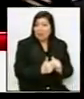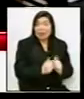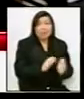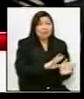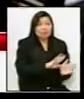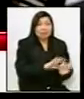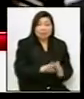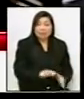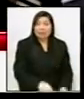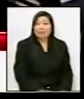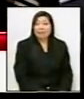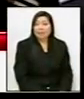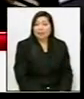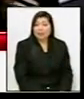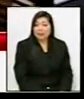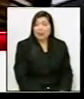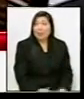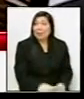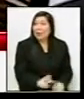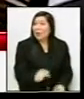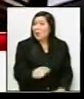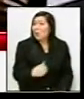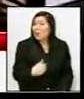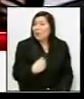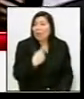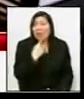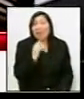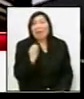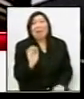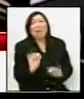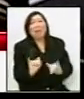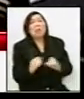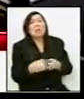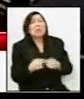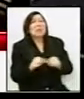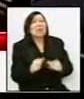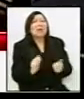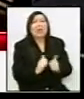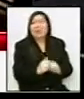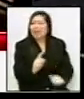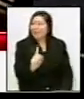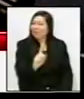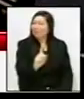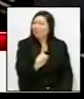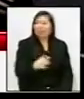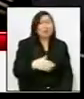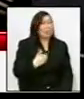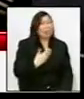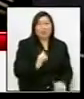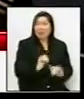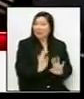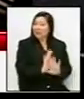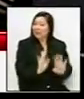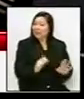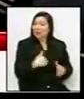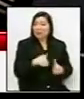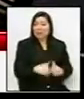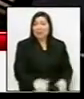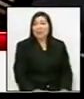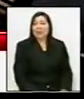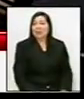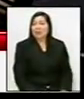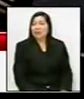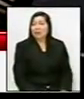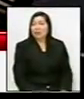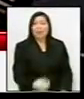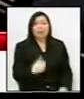inhabilitarlo. Pero lo que no podemos decir, hay que dejar que la Comisión Permanente lo corrija. No, yo no lo voy a dejar, presidente, yo voy a votar. Si lo dejan